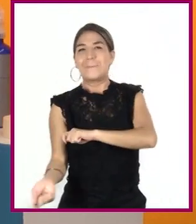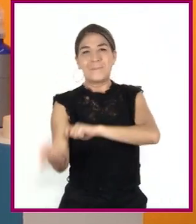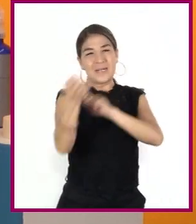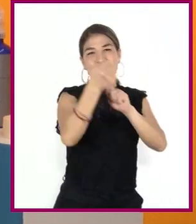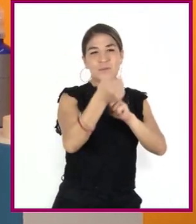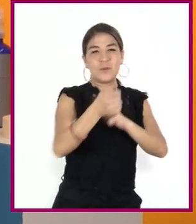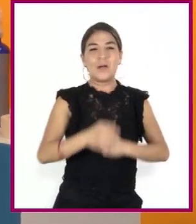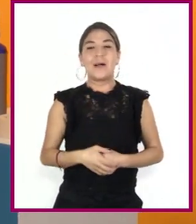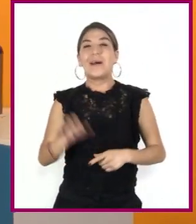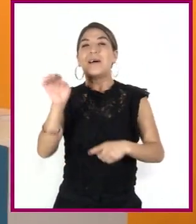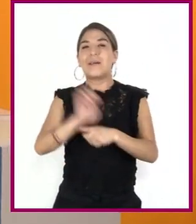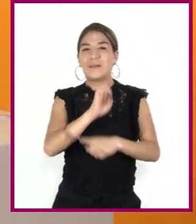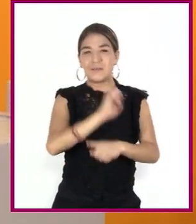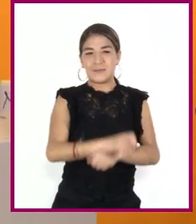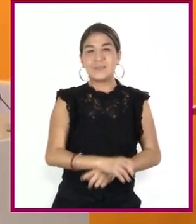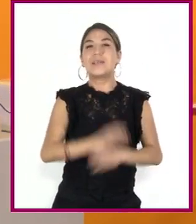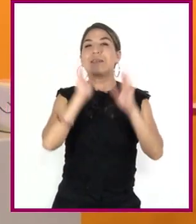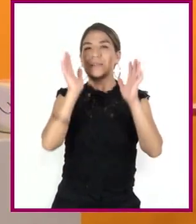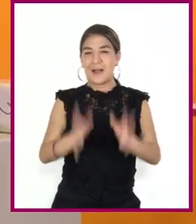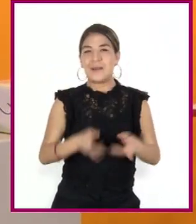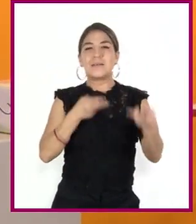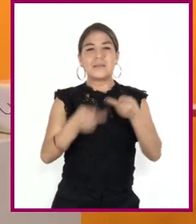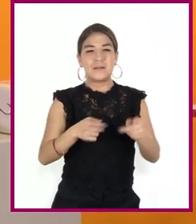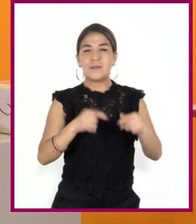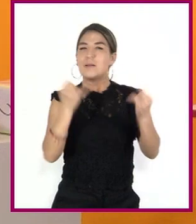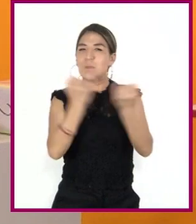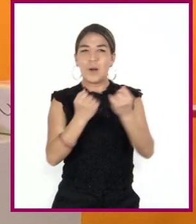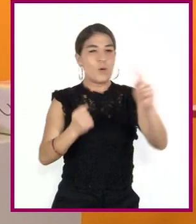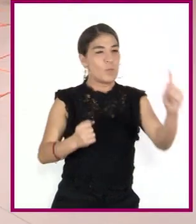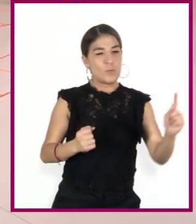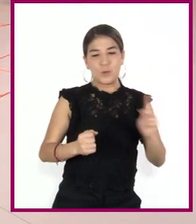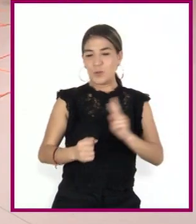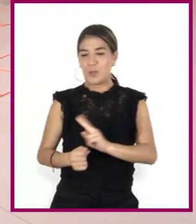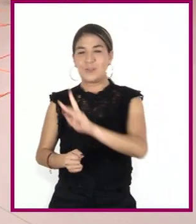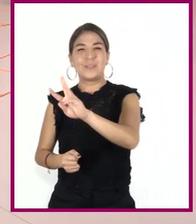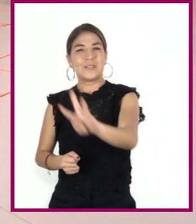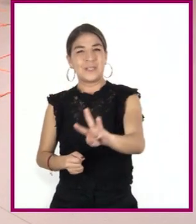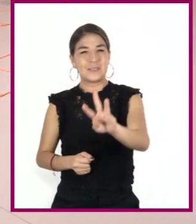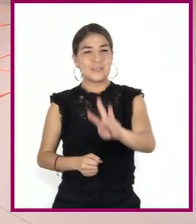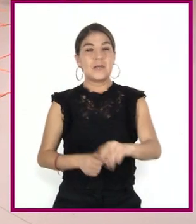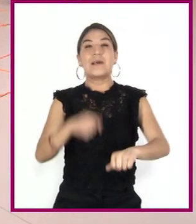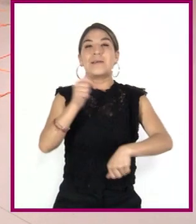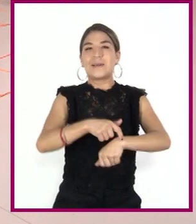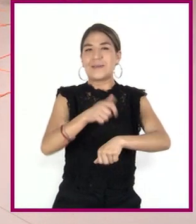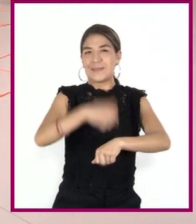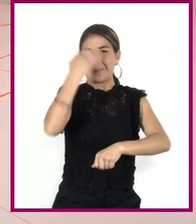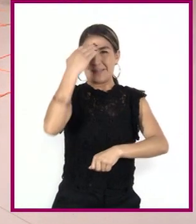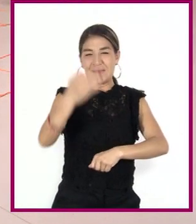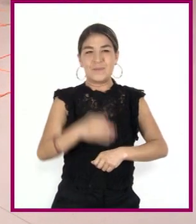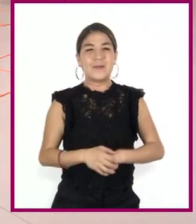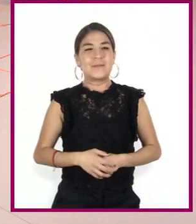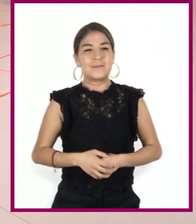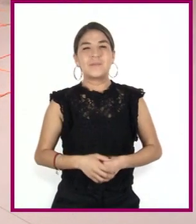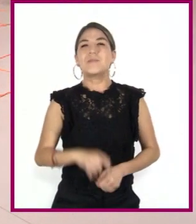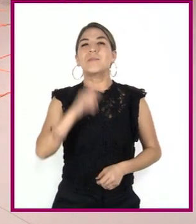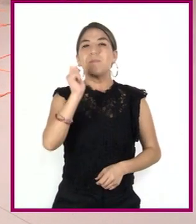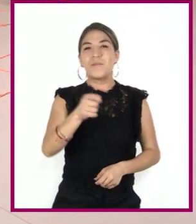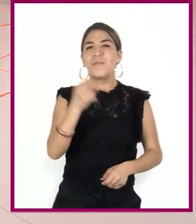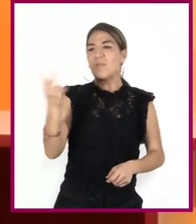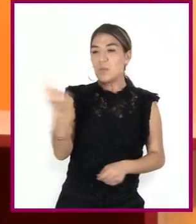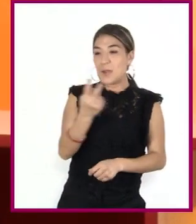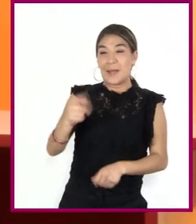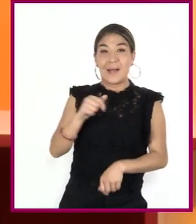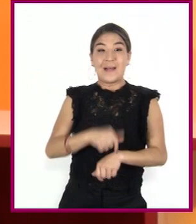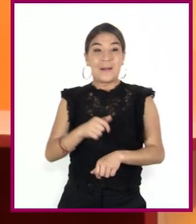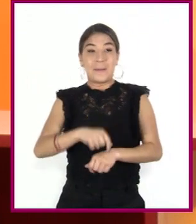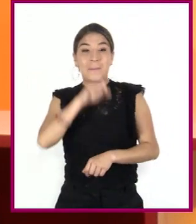Perfecto. Entonces, ahora sí lo vamos a hacer en ese sentido y lo vamos a hacer a tiempo. Perfecto. ¿Qué quiere decir? Que los dos al